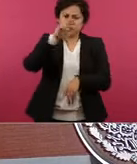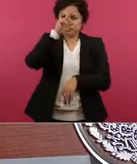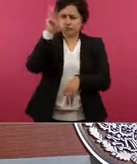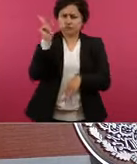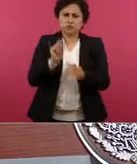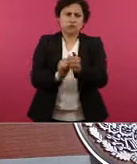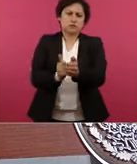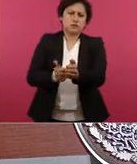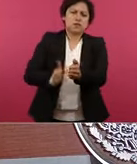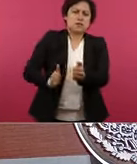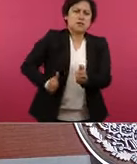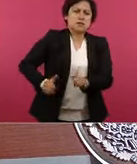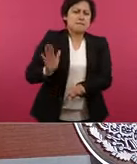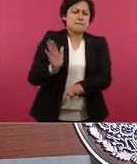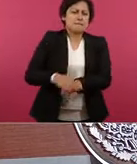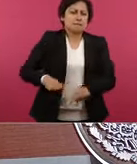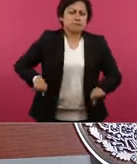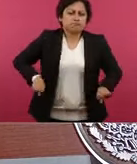más conservadores, aunque